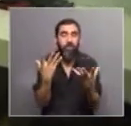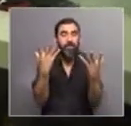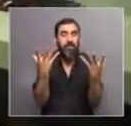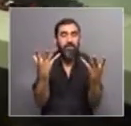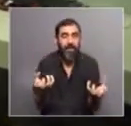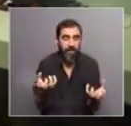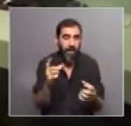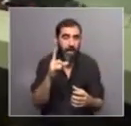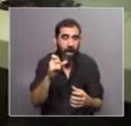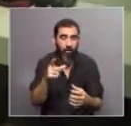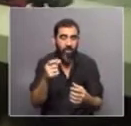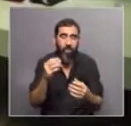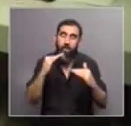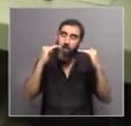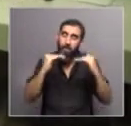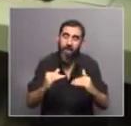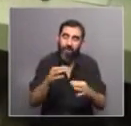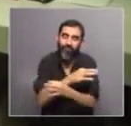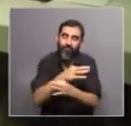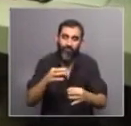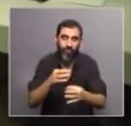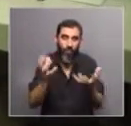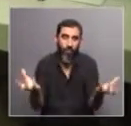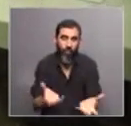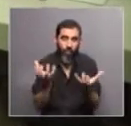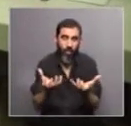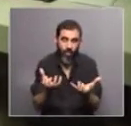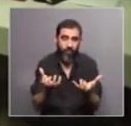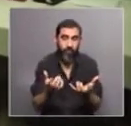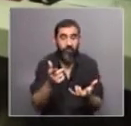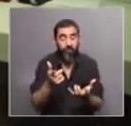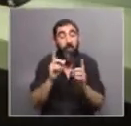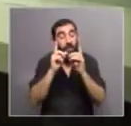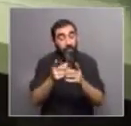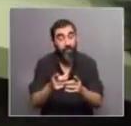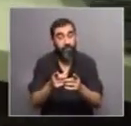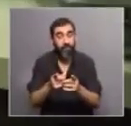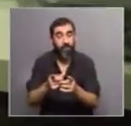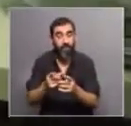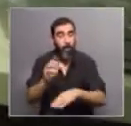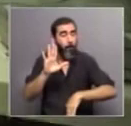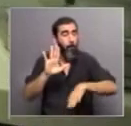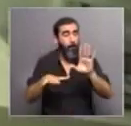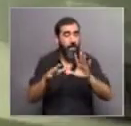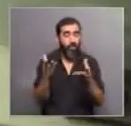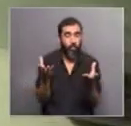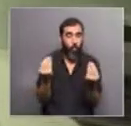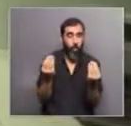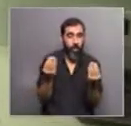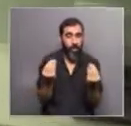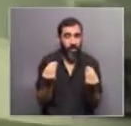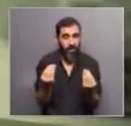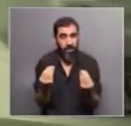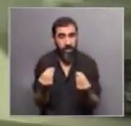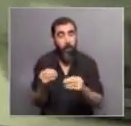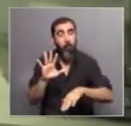quitar energía y eficiencia al proceso de combustión y a la estufa. Adicionalmente, cuanto mayor es la cantidad de humedad, mayor es